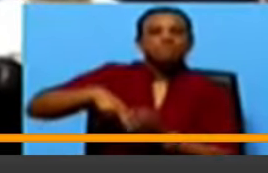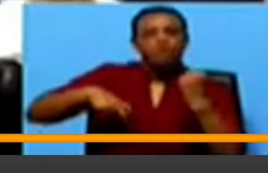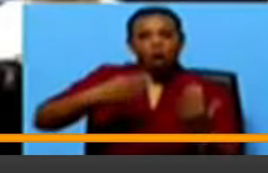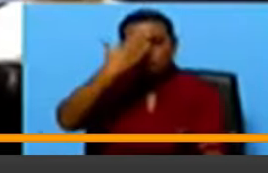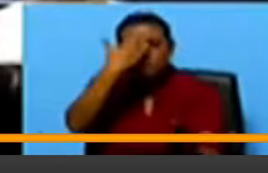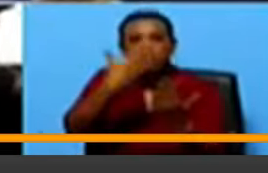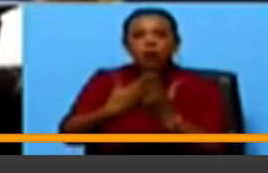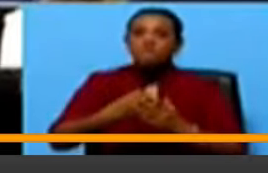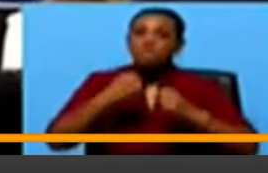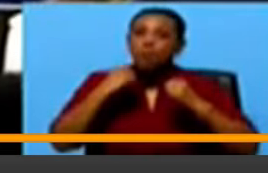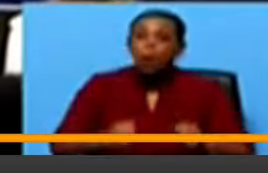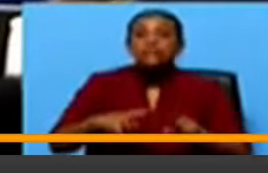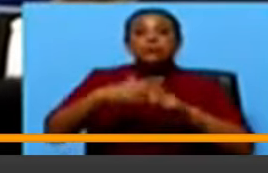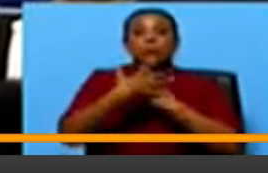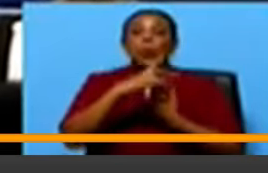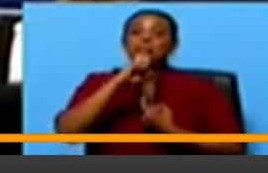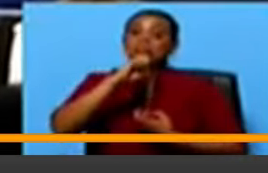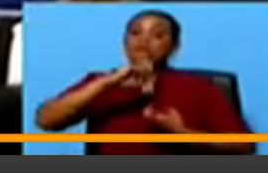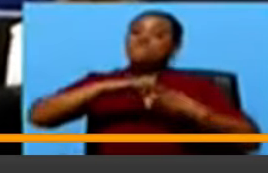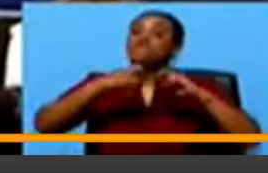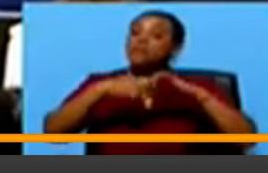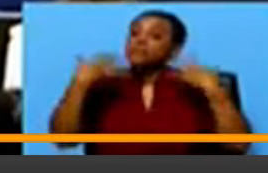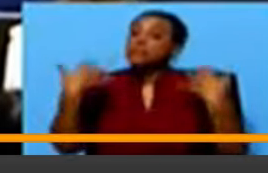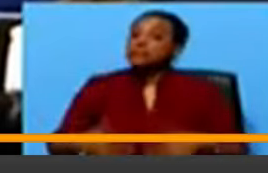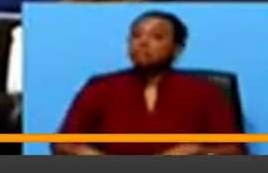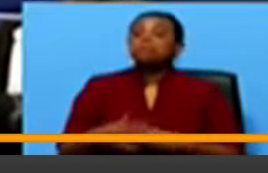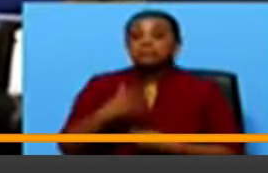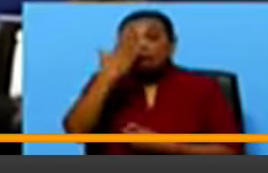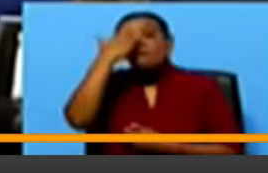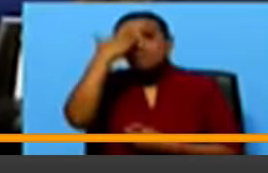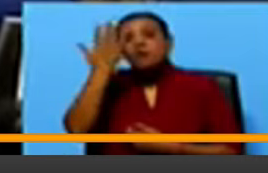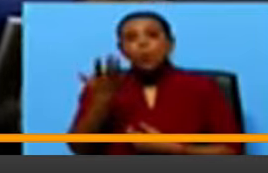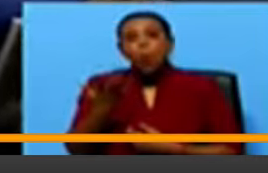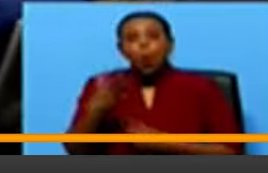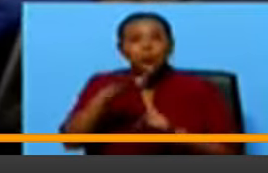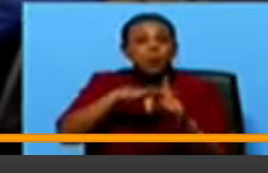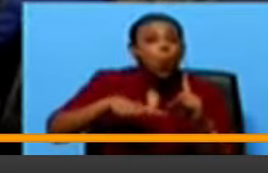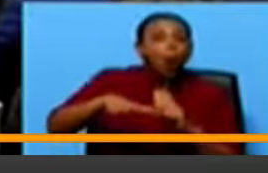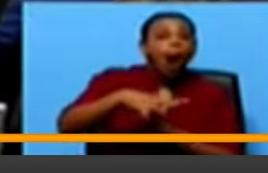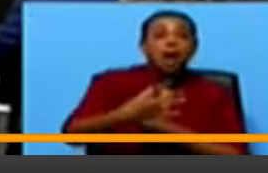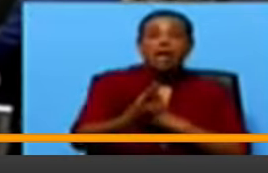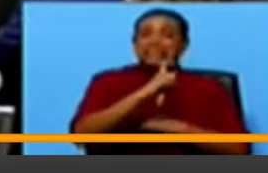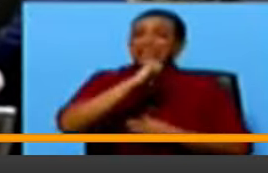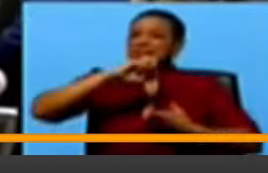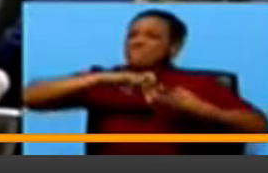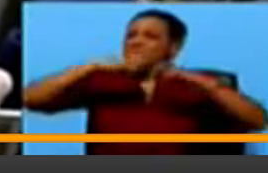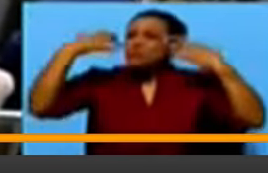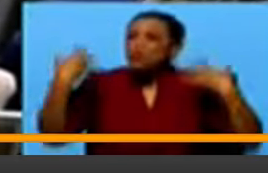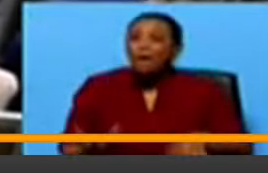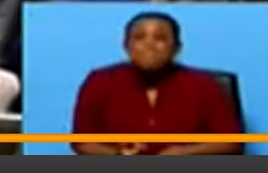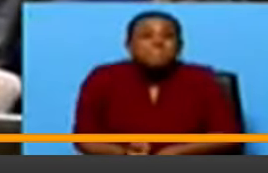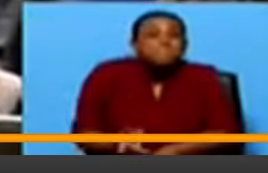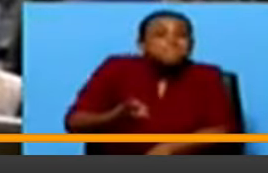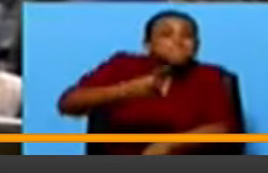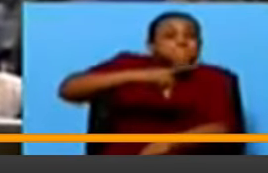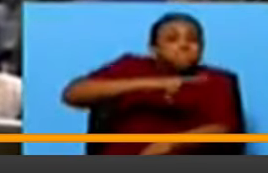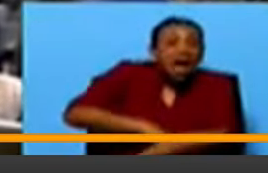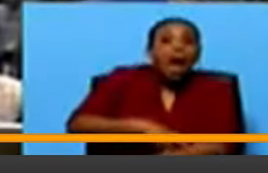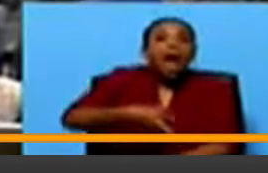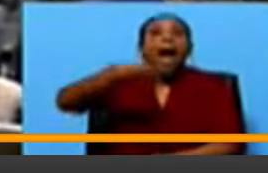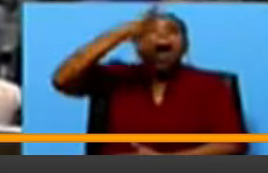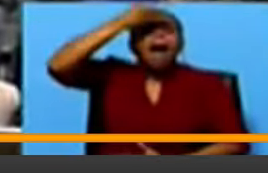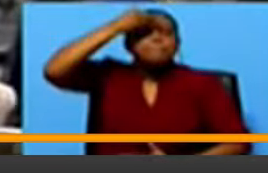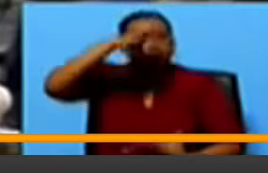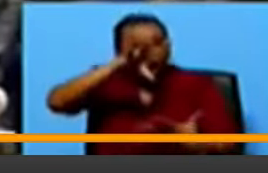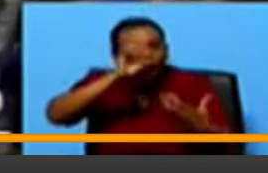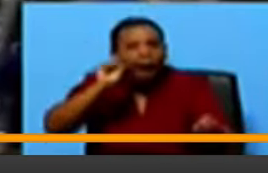enfrentar esas situaciones. Y en medio de las más grandes dificultades, hemos aprendido a